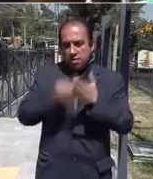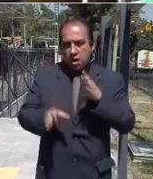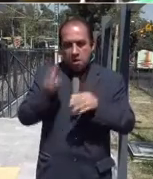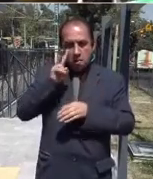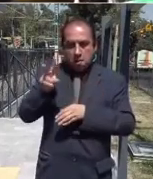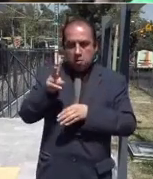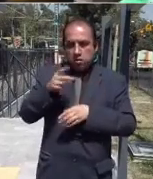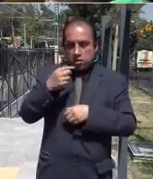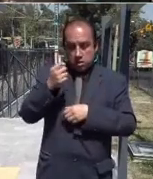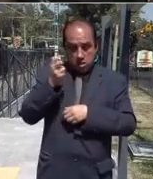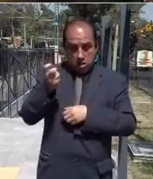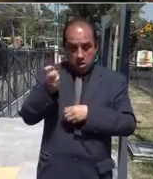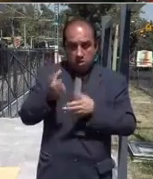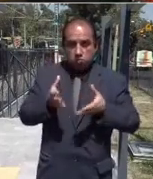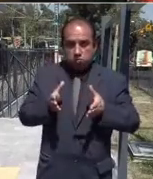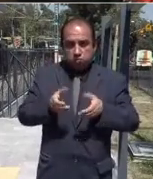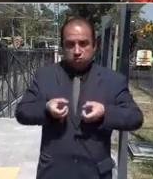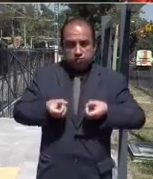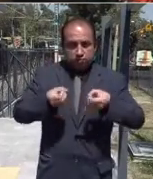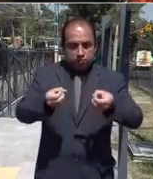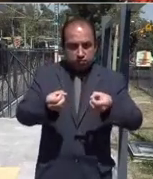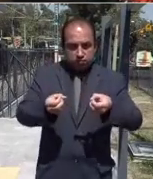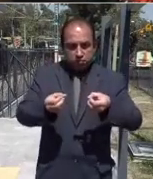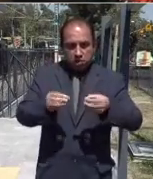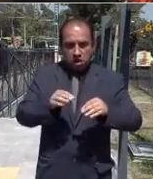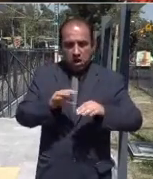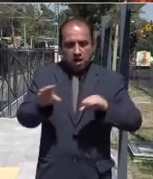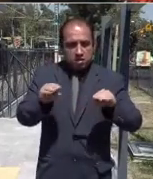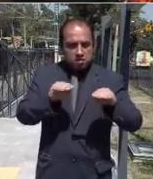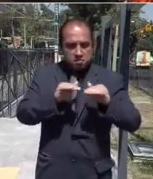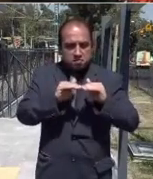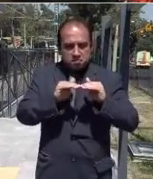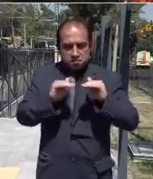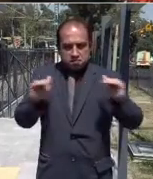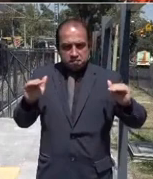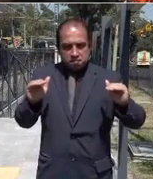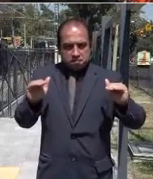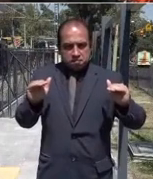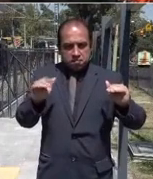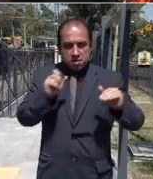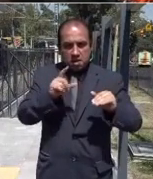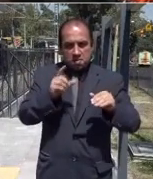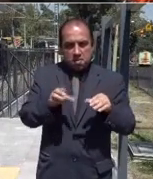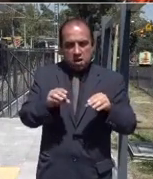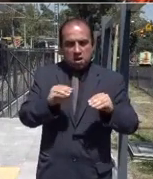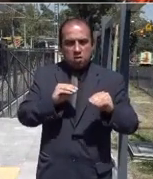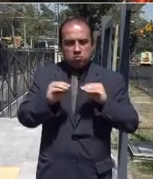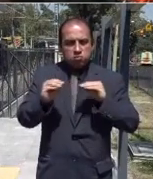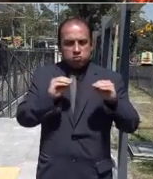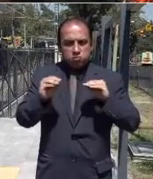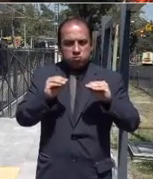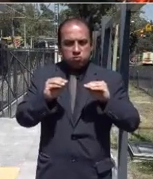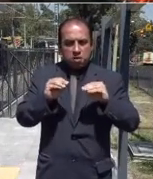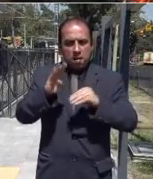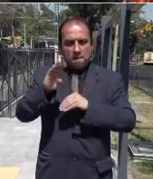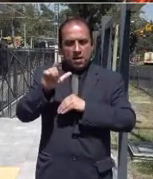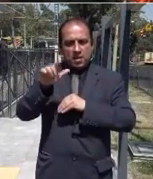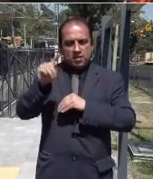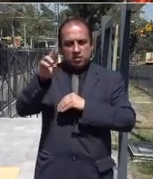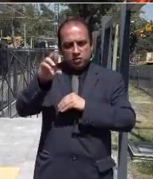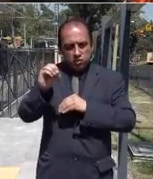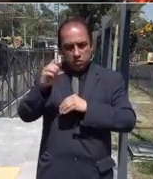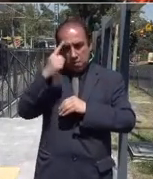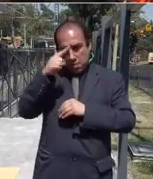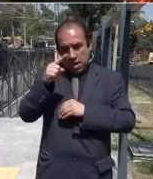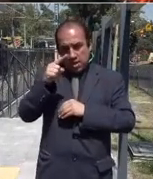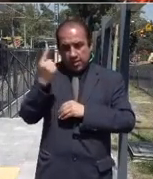montada con los durmientes, con el balasto, nivelar, alinear y compactar, acomodar el balasto para que